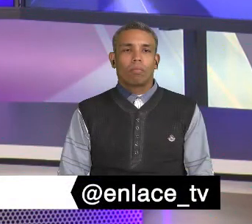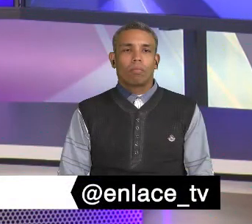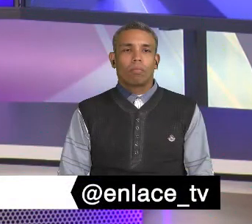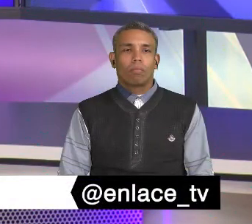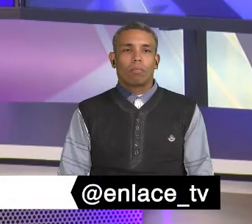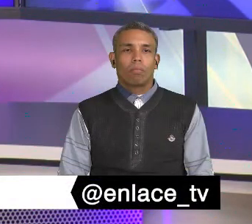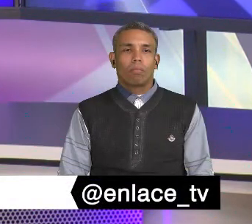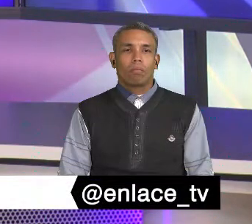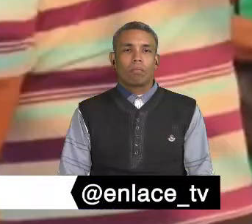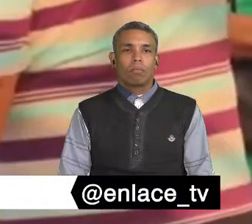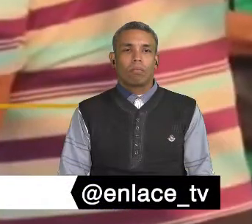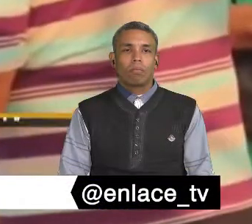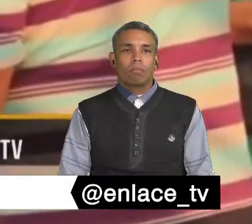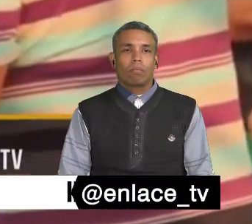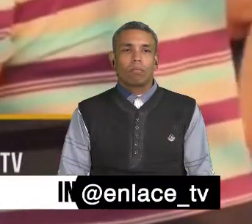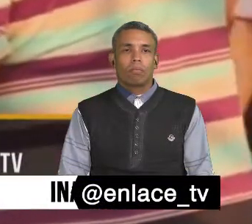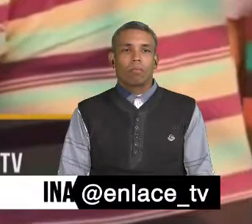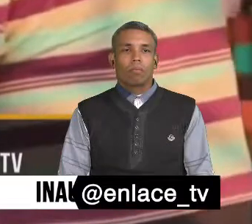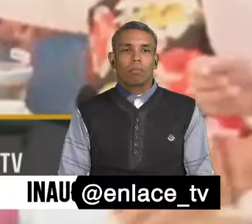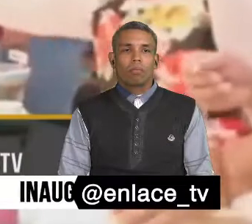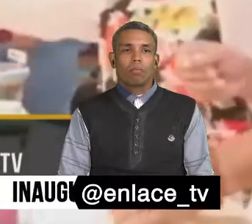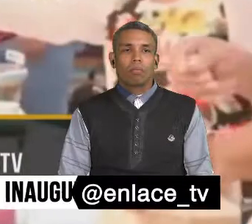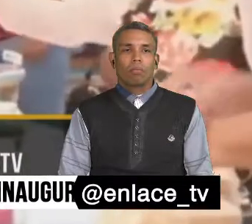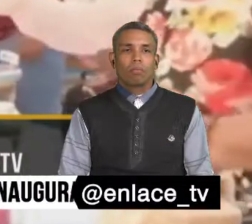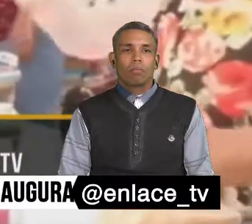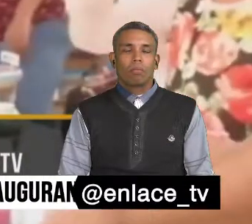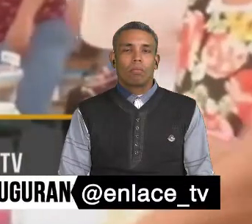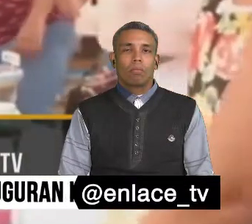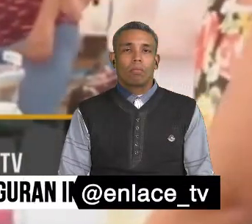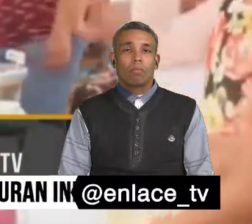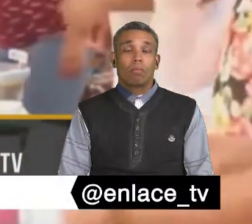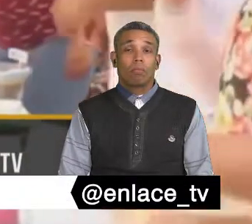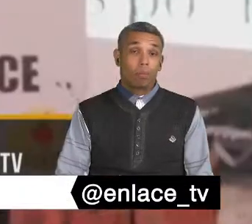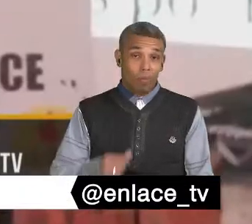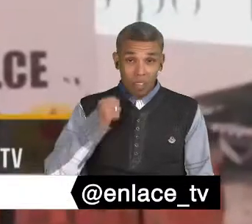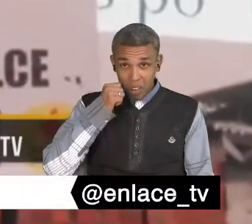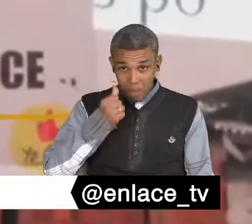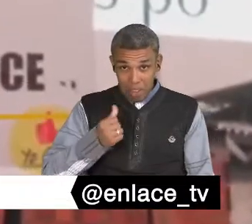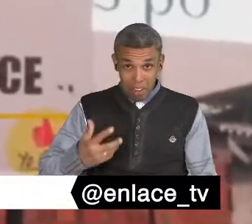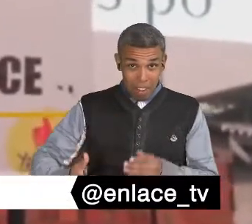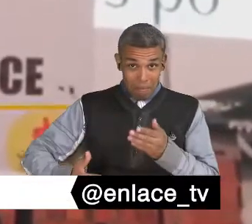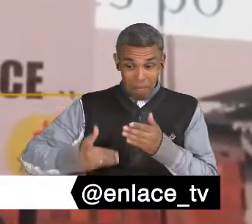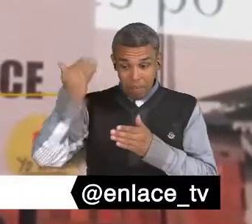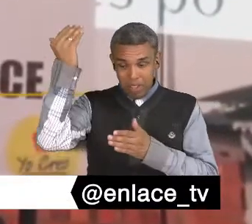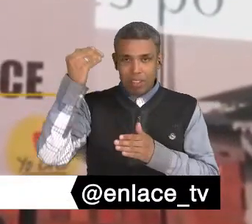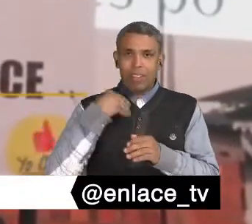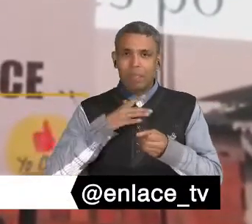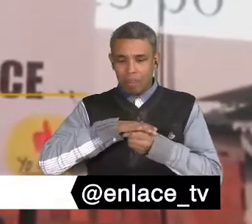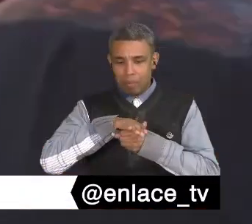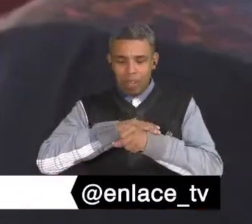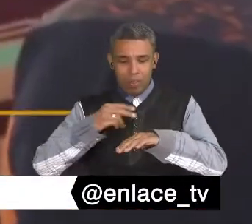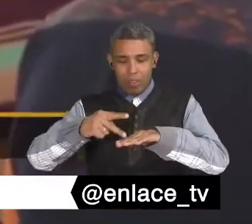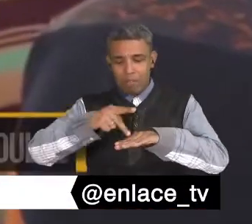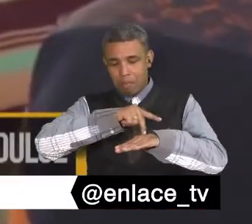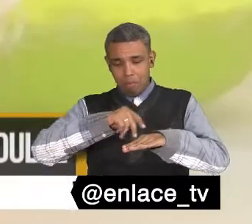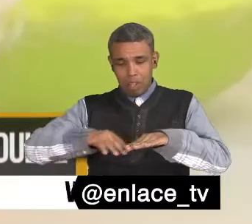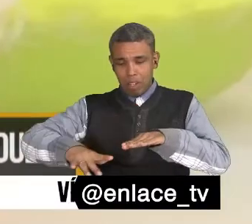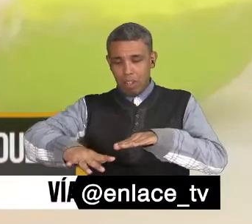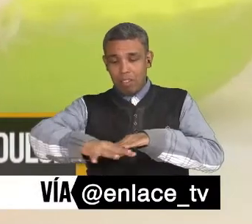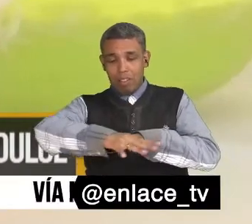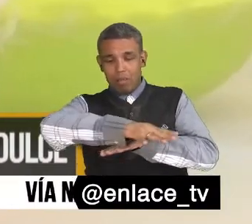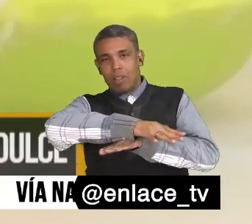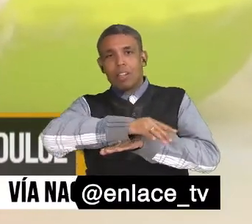municipio. Con este evento iniciarán de forma oficial las fiestas de Barranca Bermeja. El lunes 10 de abril el Festival del